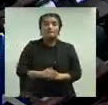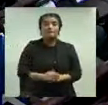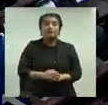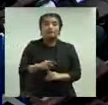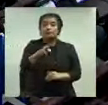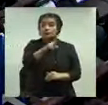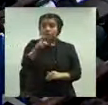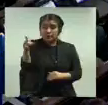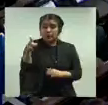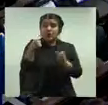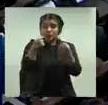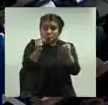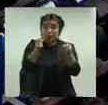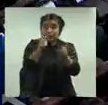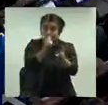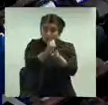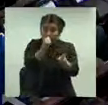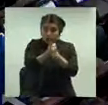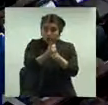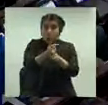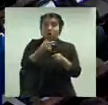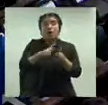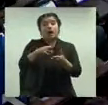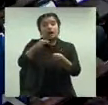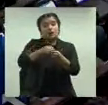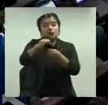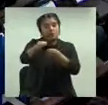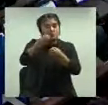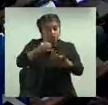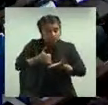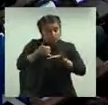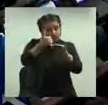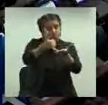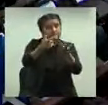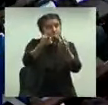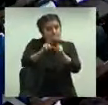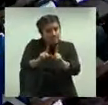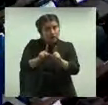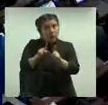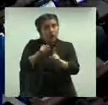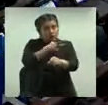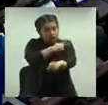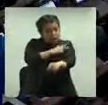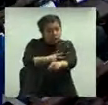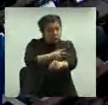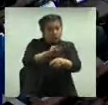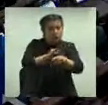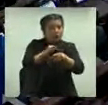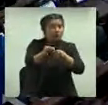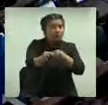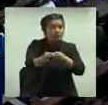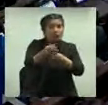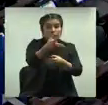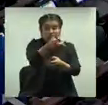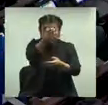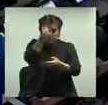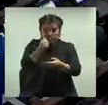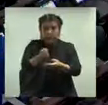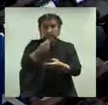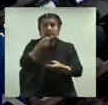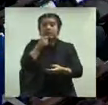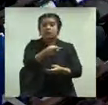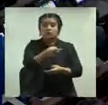Si así lo hicieren, la patria los premia. De lo contrario, la historia y el pueblo se los exija y